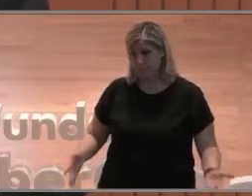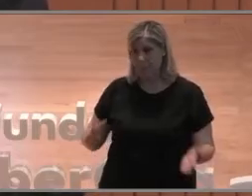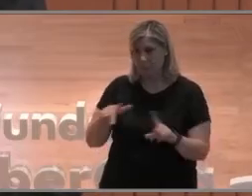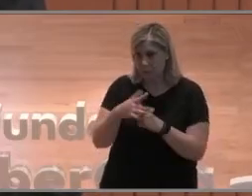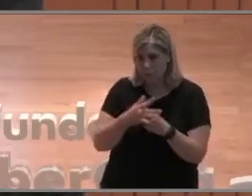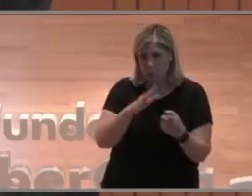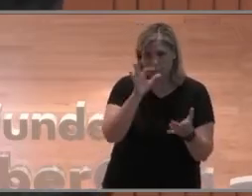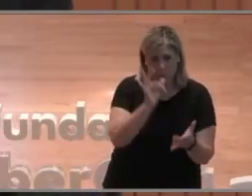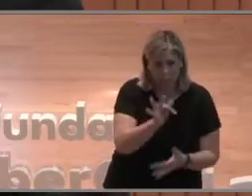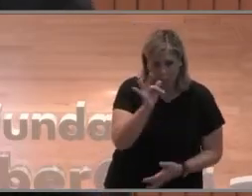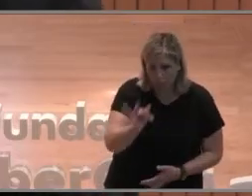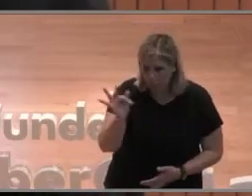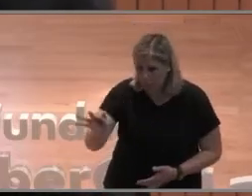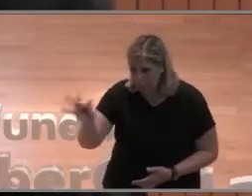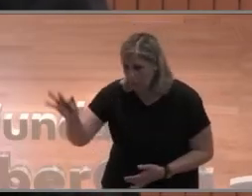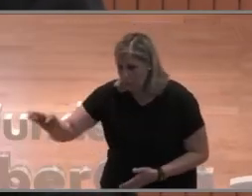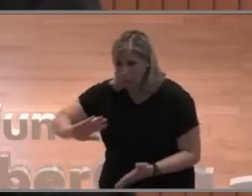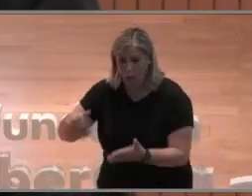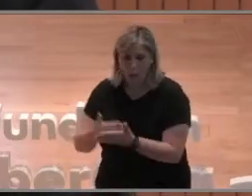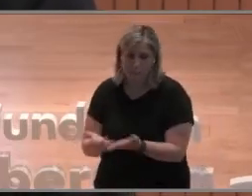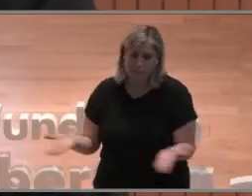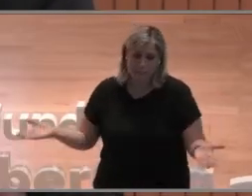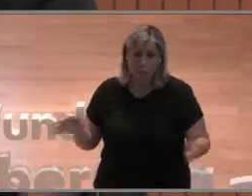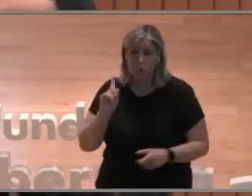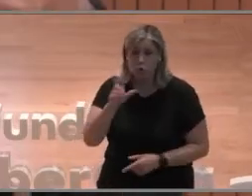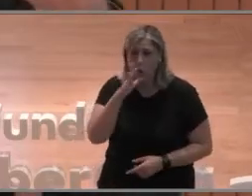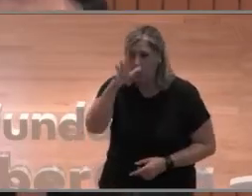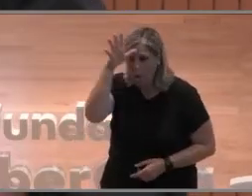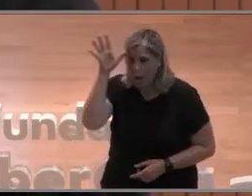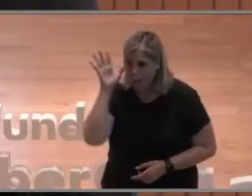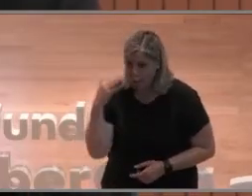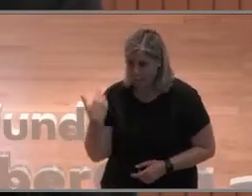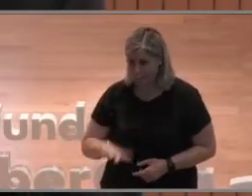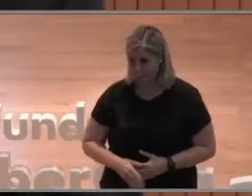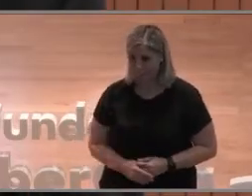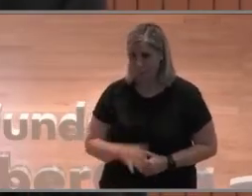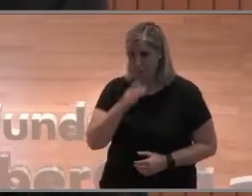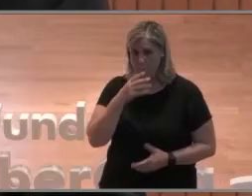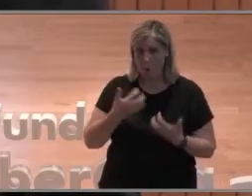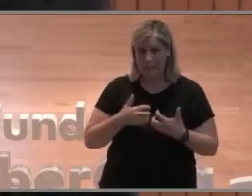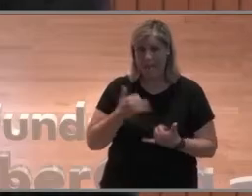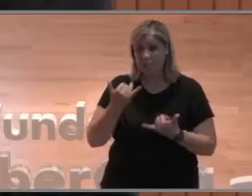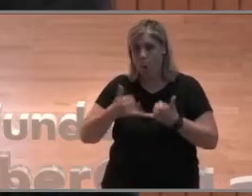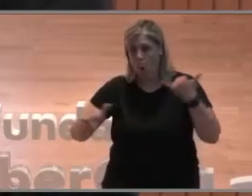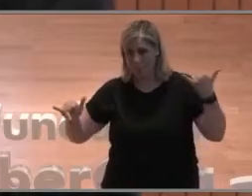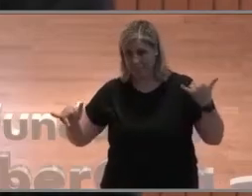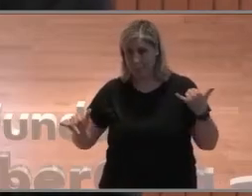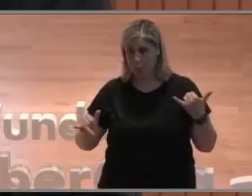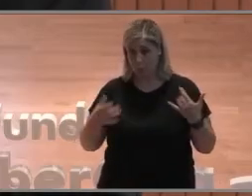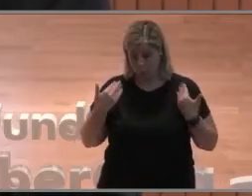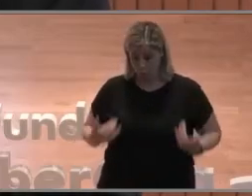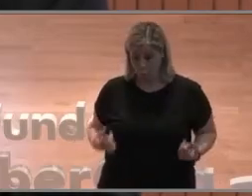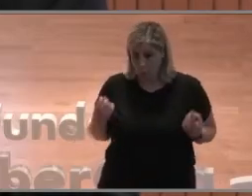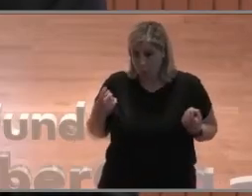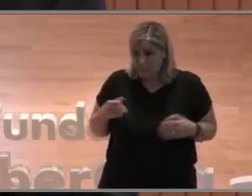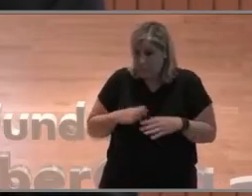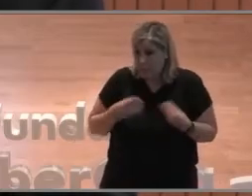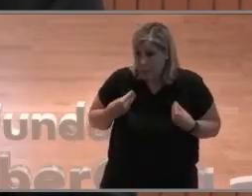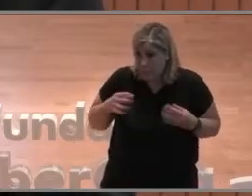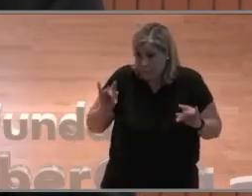ocurrieron solo por el calor, ¿no? Y por los mecanismos estos de compensación que son necesarios para